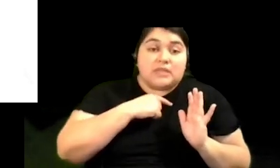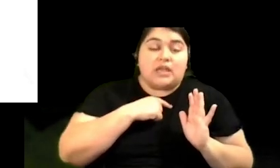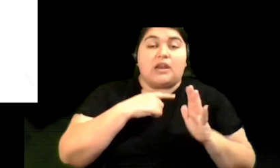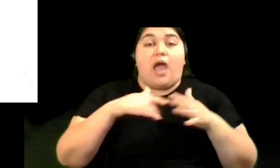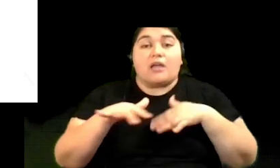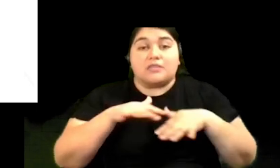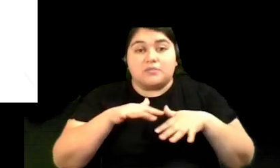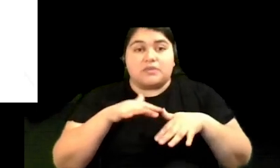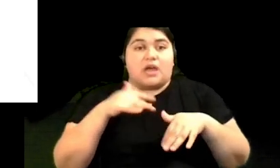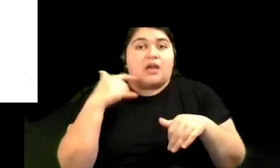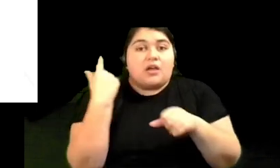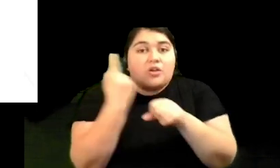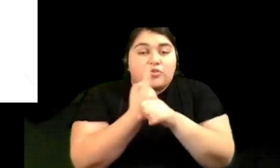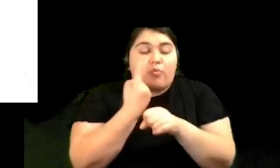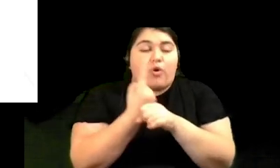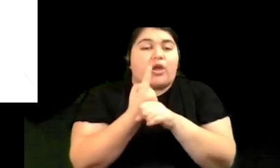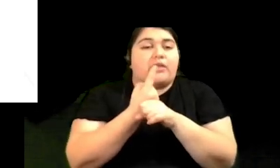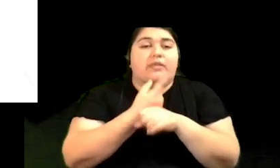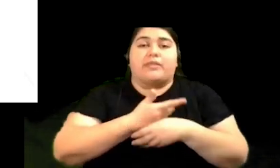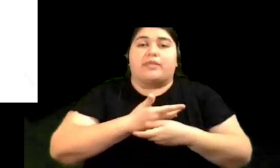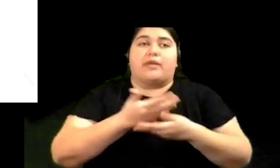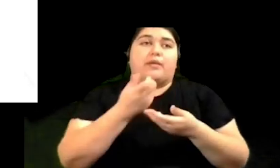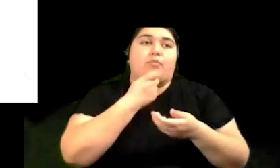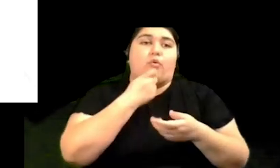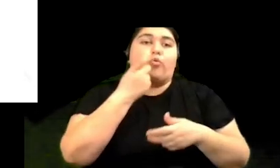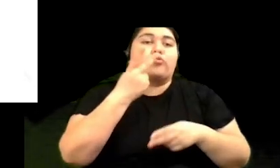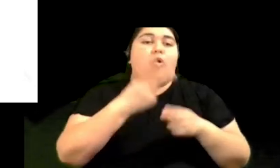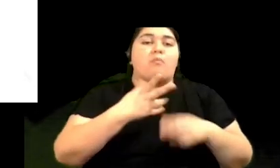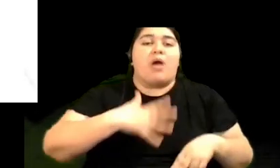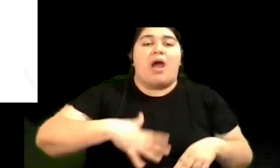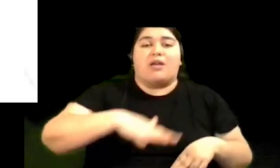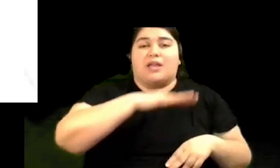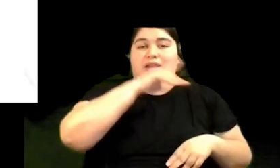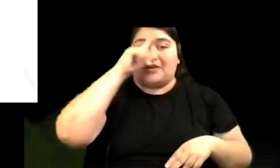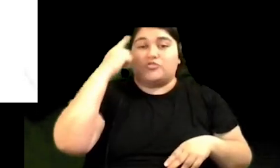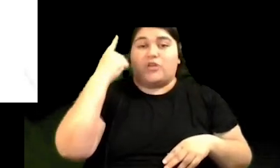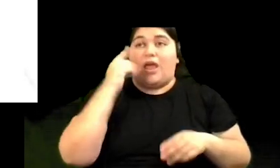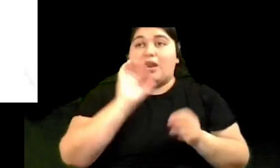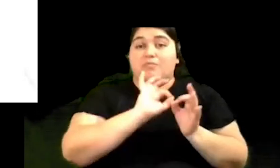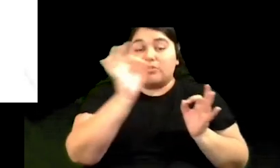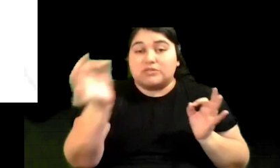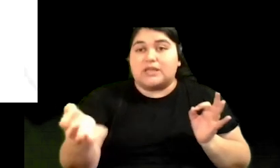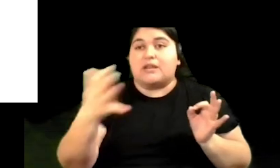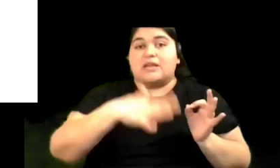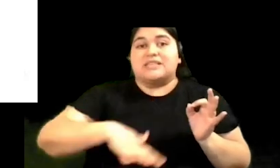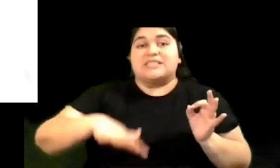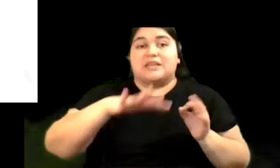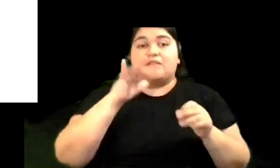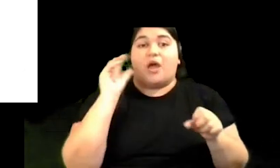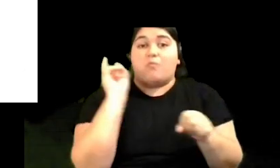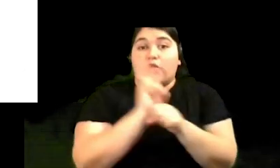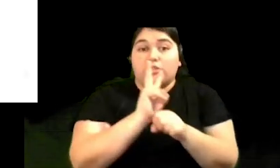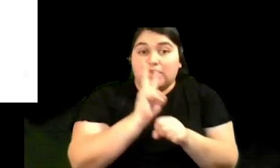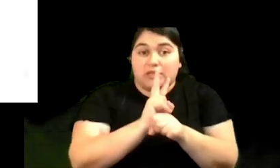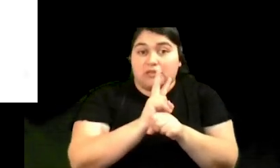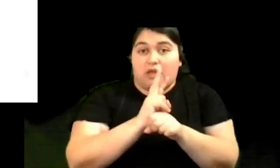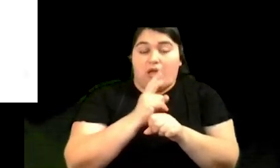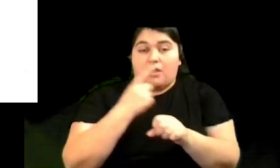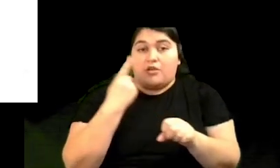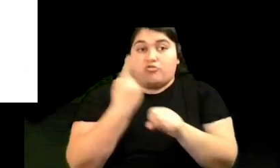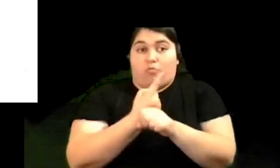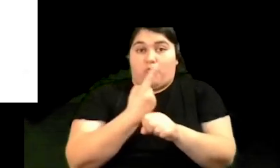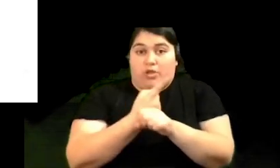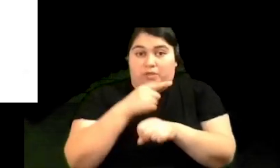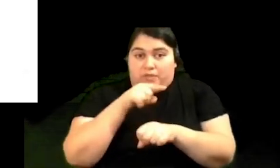pero no la puedan realizar, por ejemplo, por estar en un parque nacional o cercano a un parque nacional, en una zona protegida, estas contribuciones